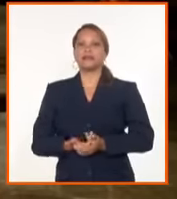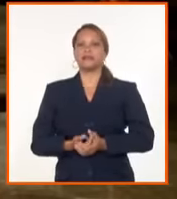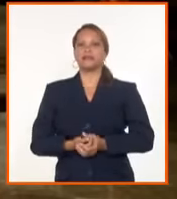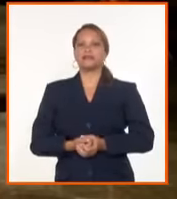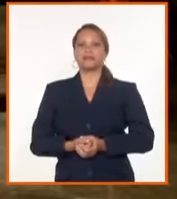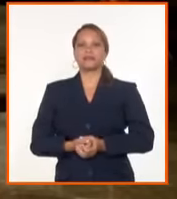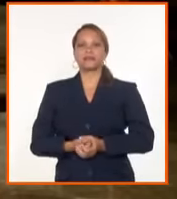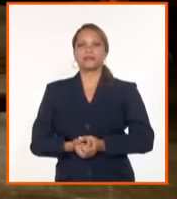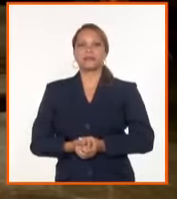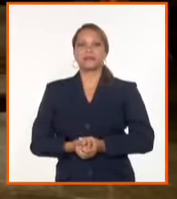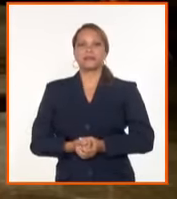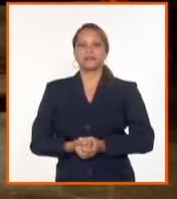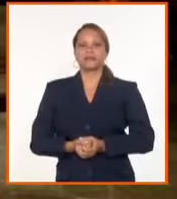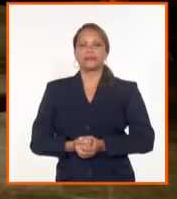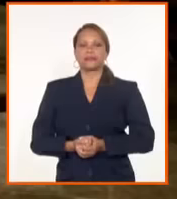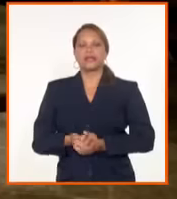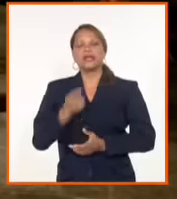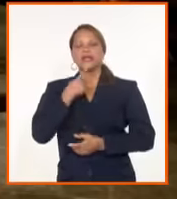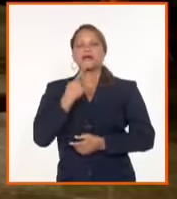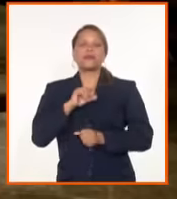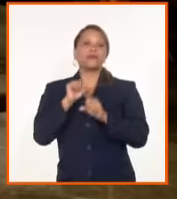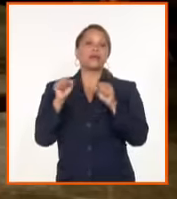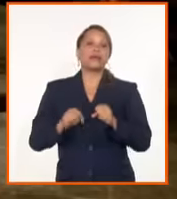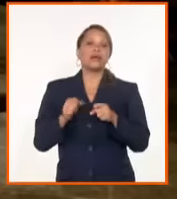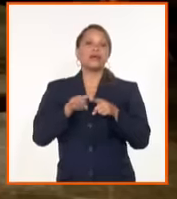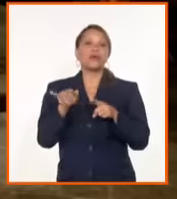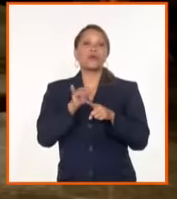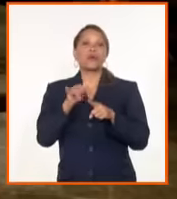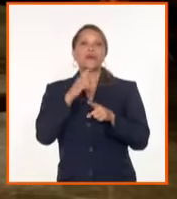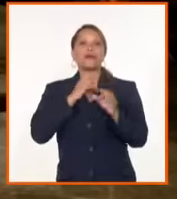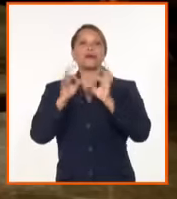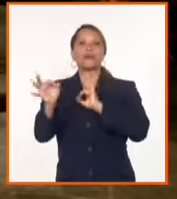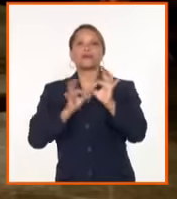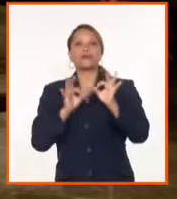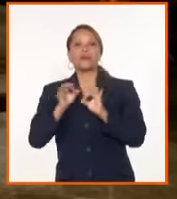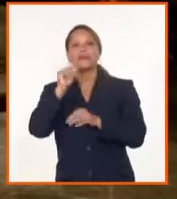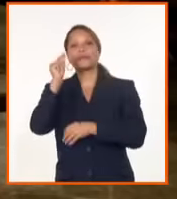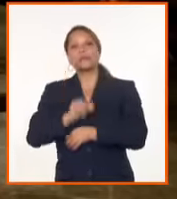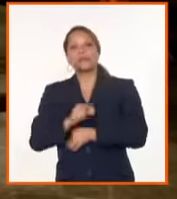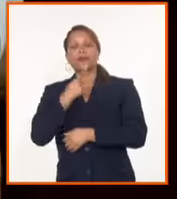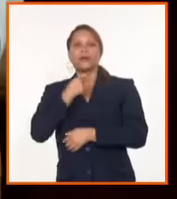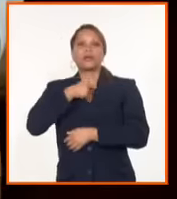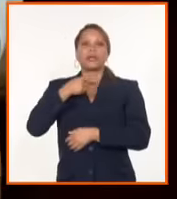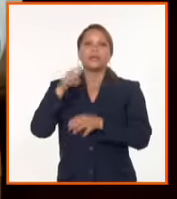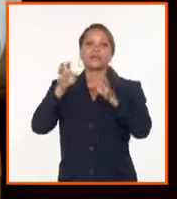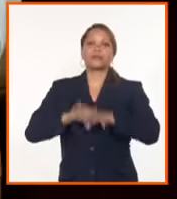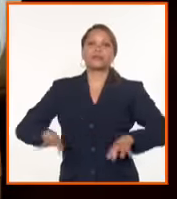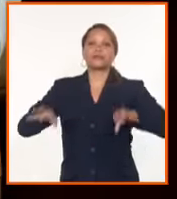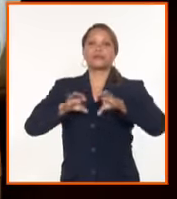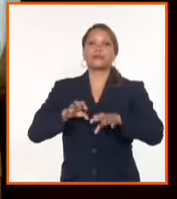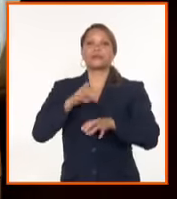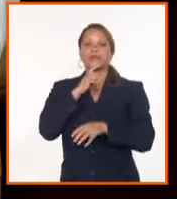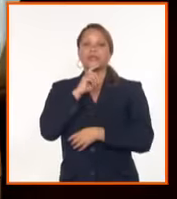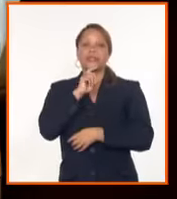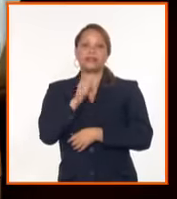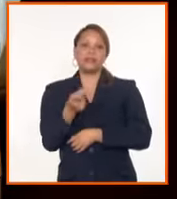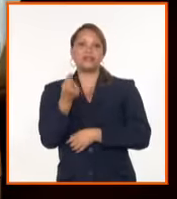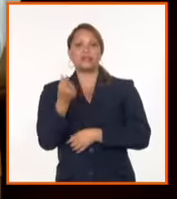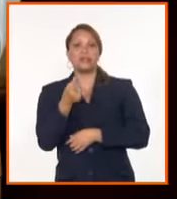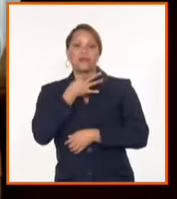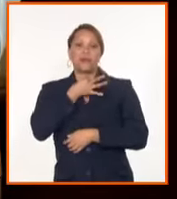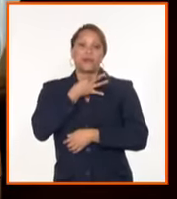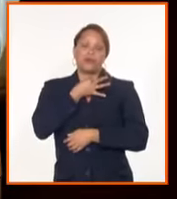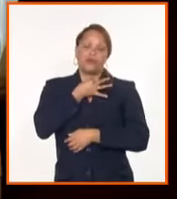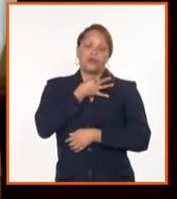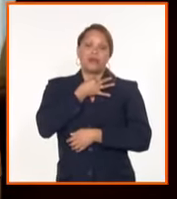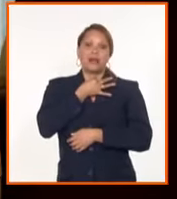dar más posibilidades y también para proteger a las personas que pueden estar en una situación de desventaja social o de